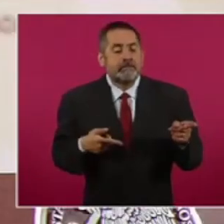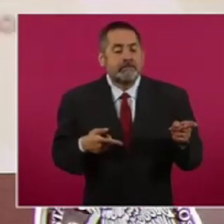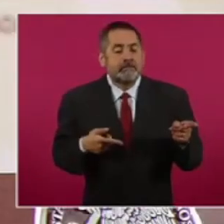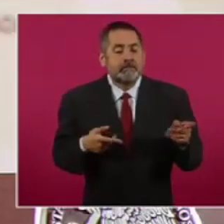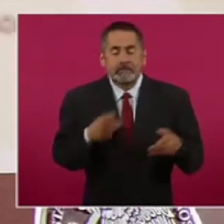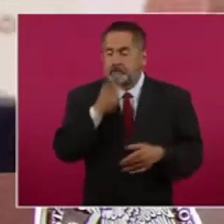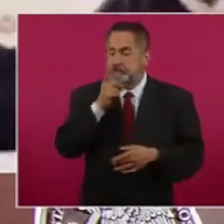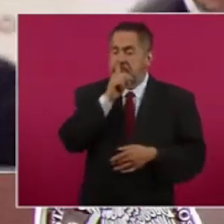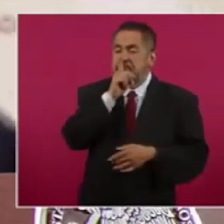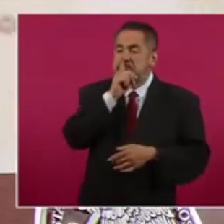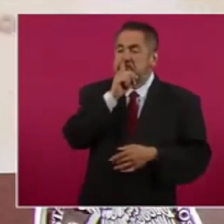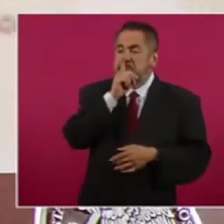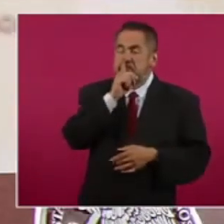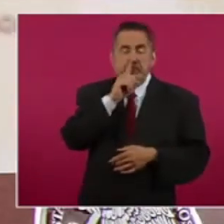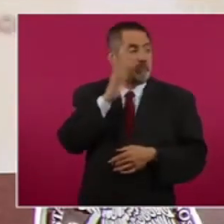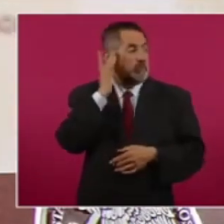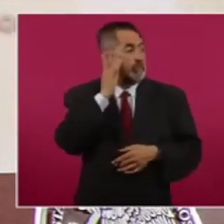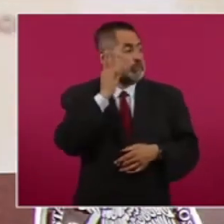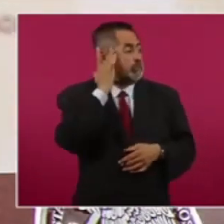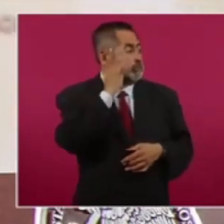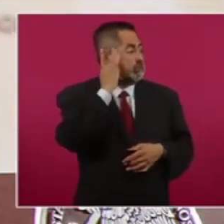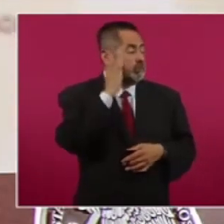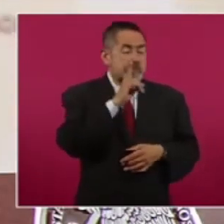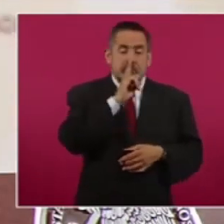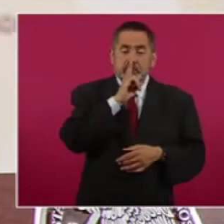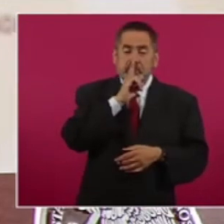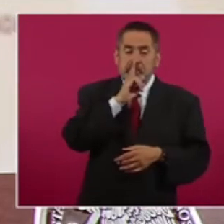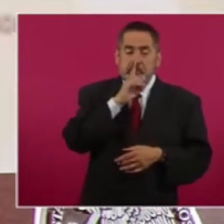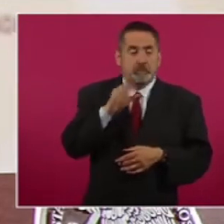no dice nada.